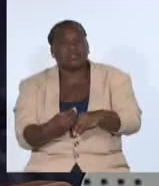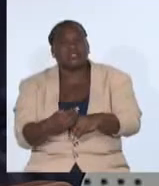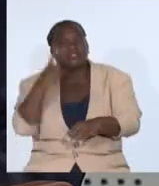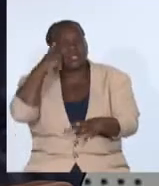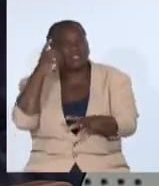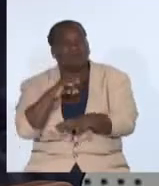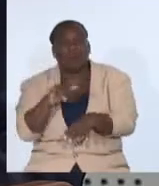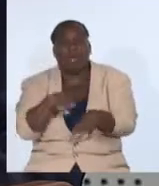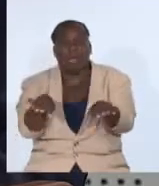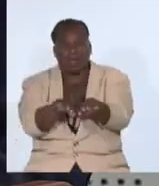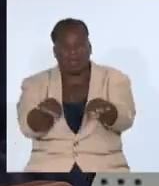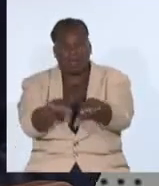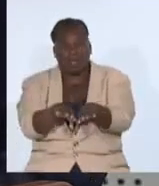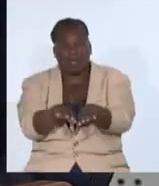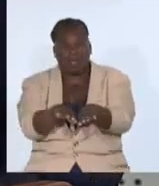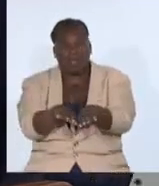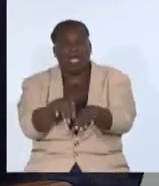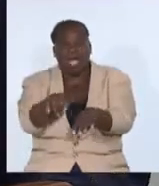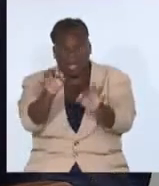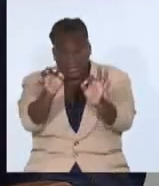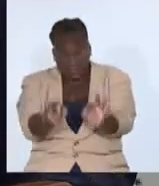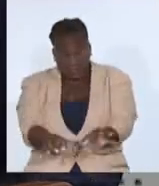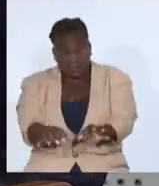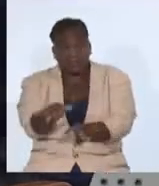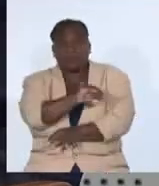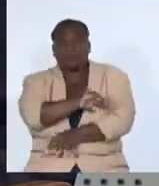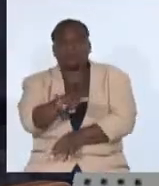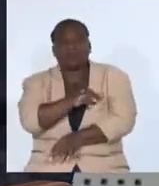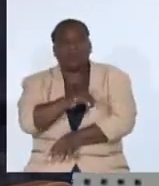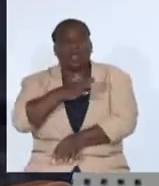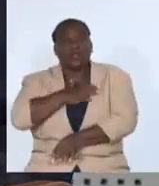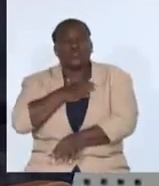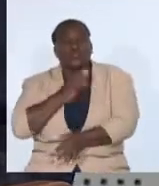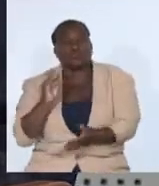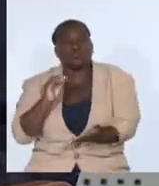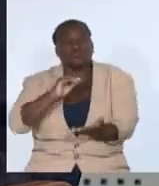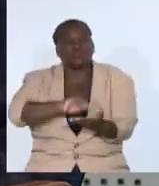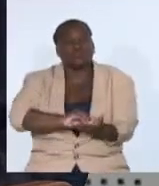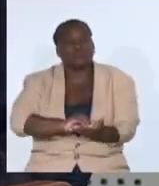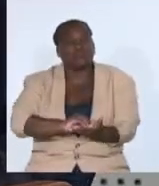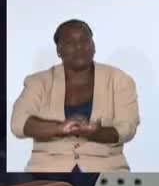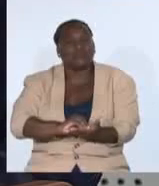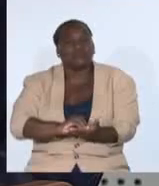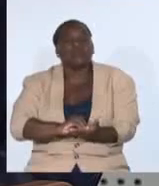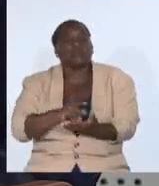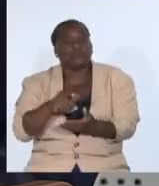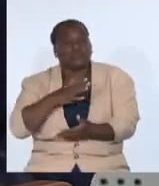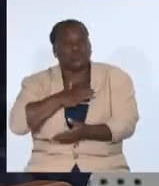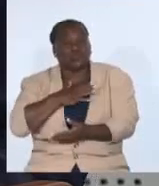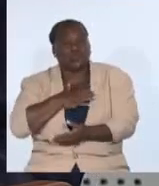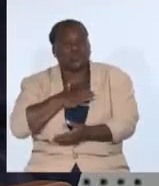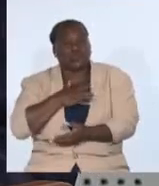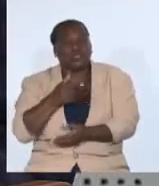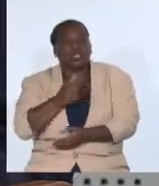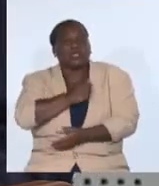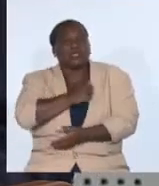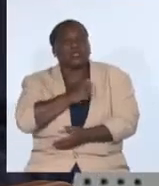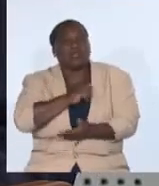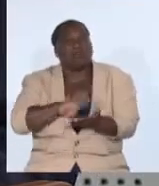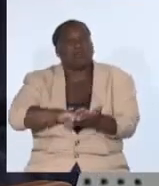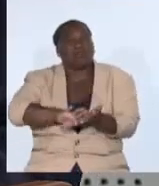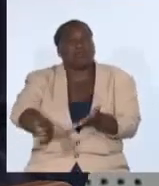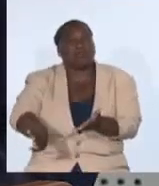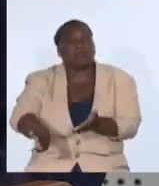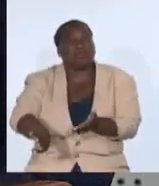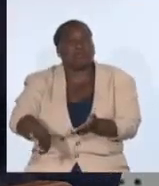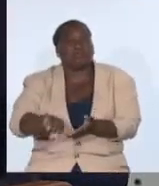pie de igualdad solo así seremos capaces de ocupar el lugar que nos pertenece en este mundo donde nos pretenden relegar a la condición